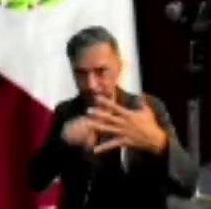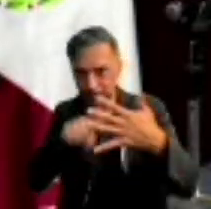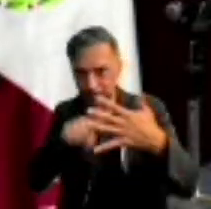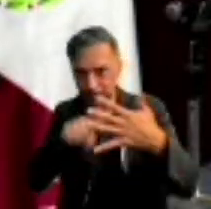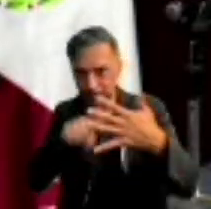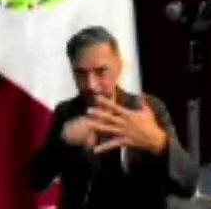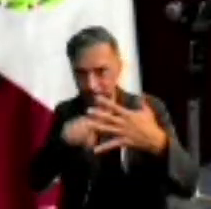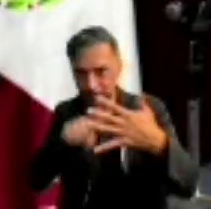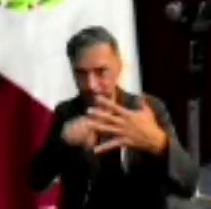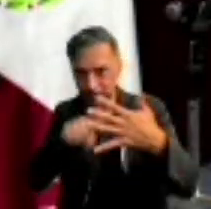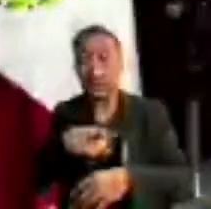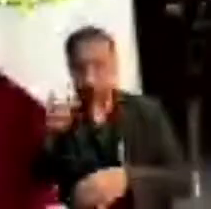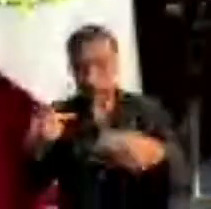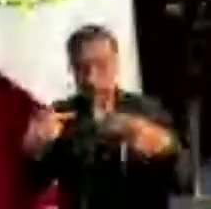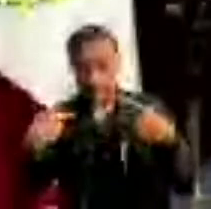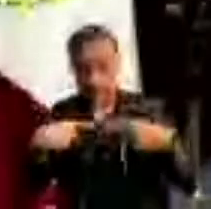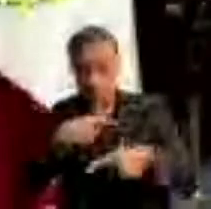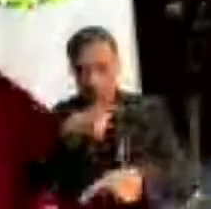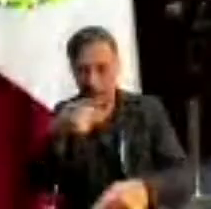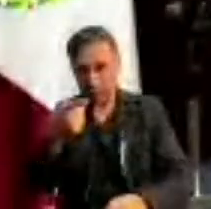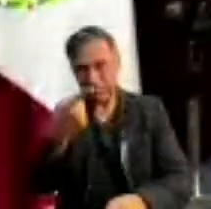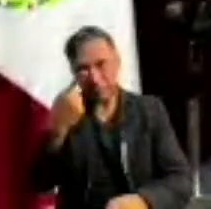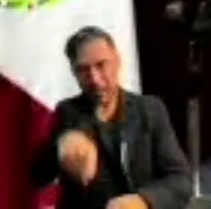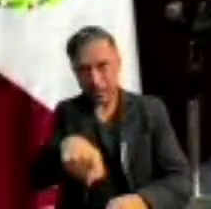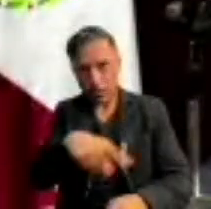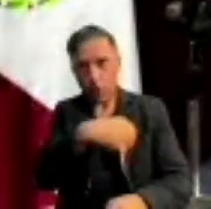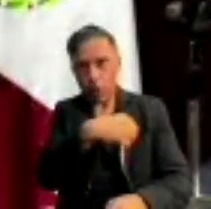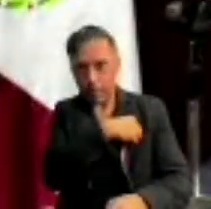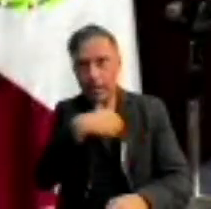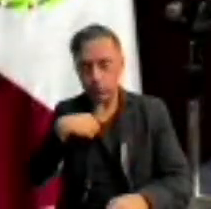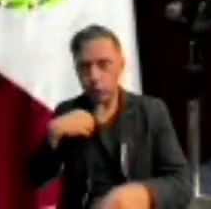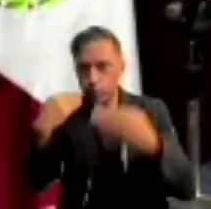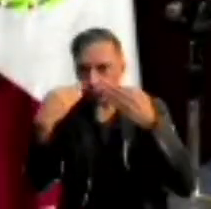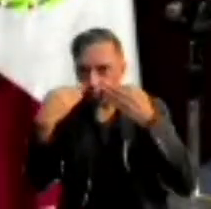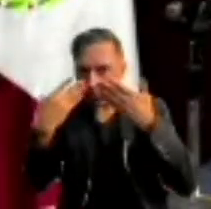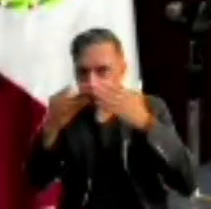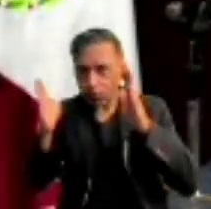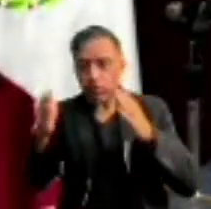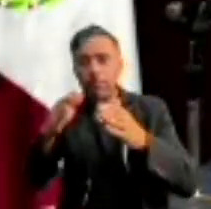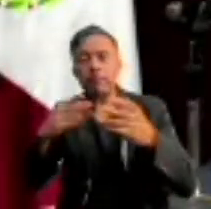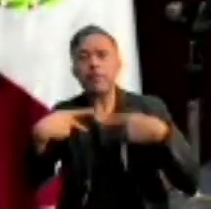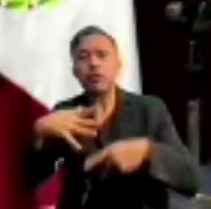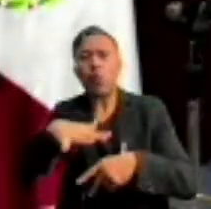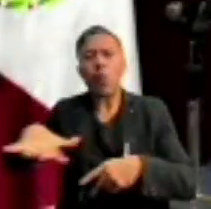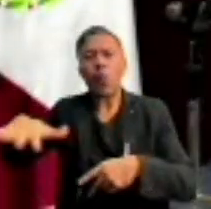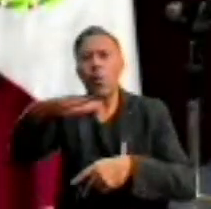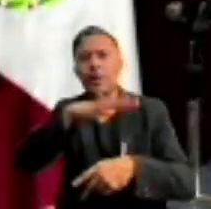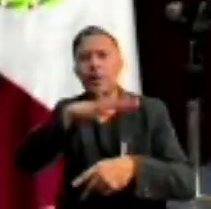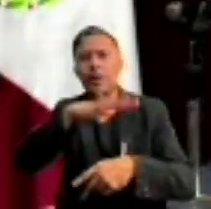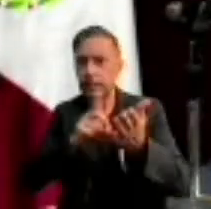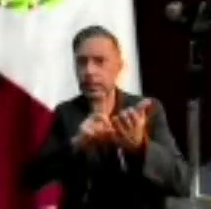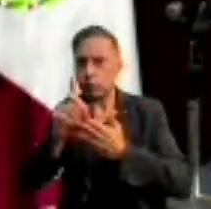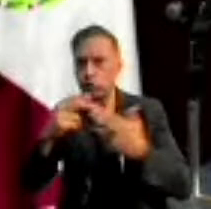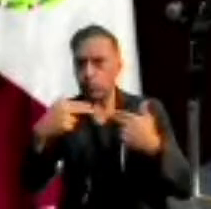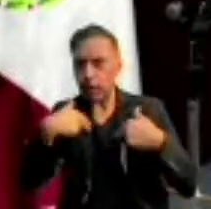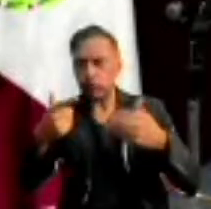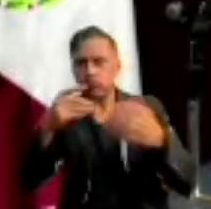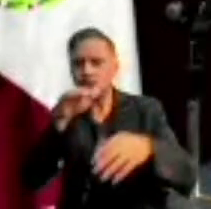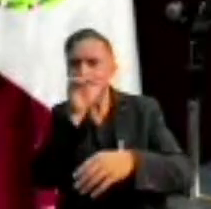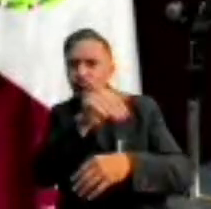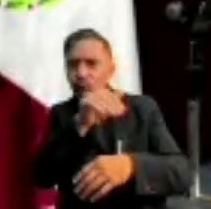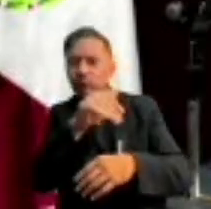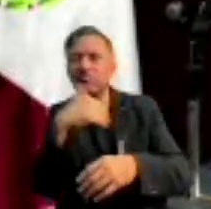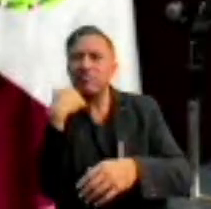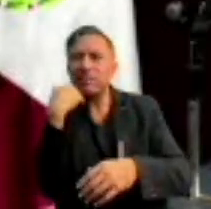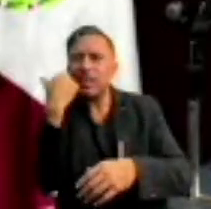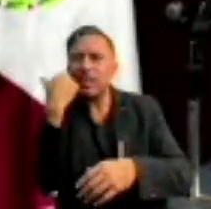obligados garanticen condiciones de accesibilidad que permitan el ejercicio de los derechos humanos de acceso a la información y protección de datos